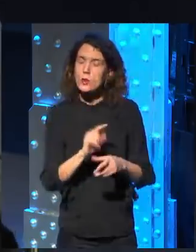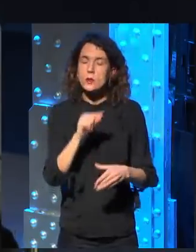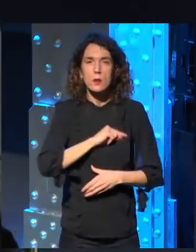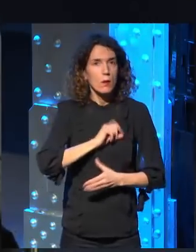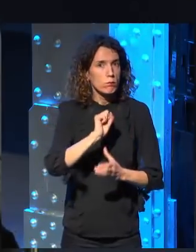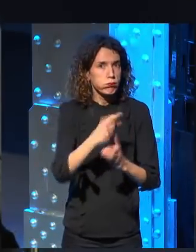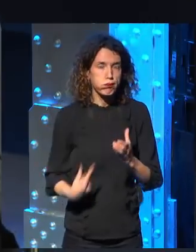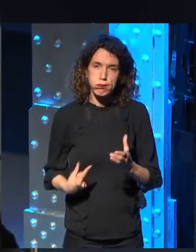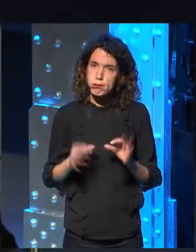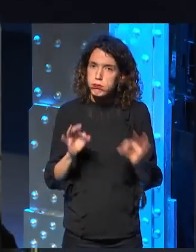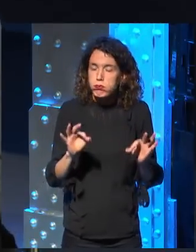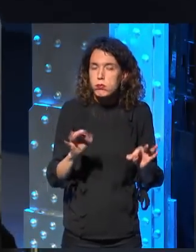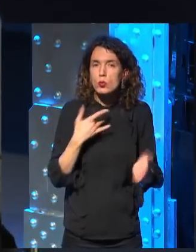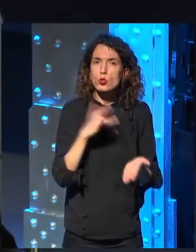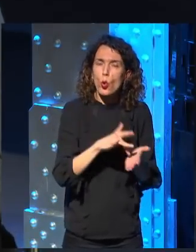cansado.